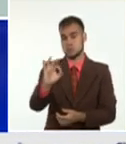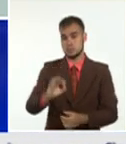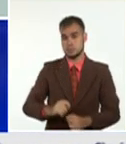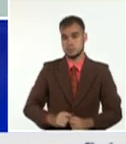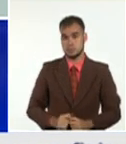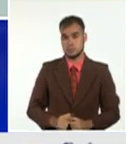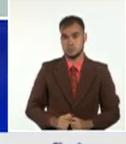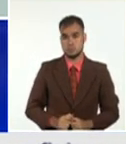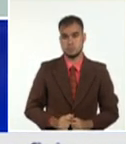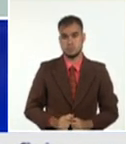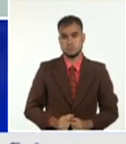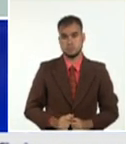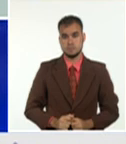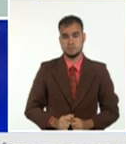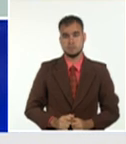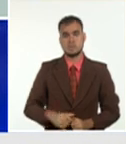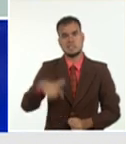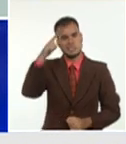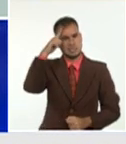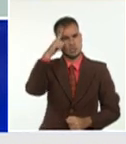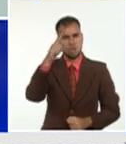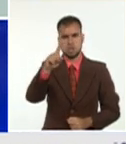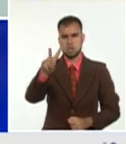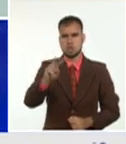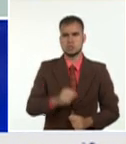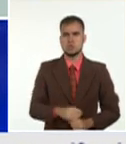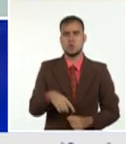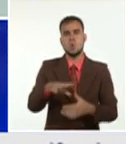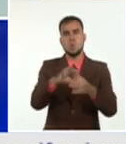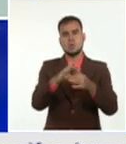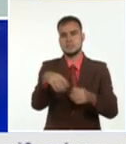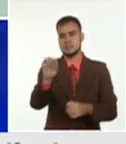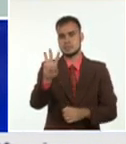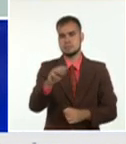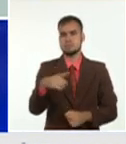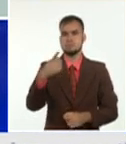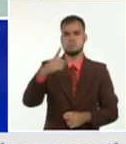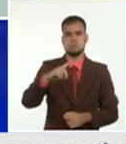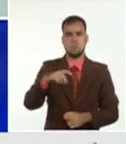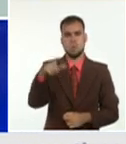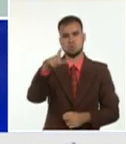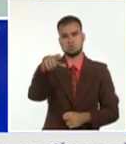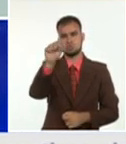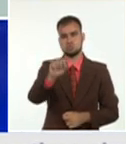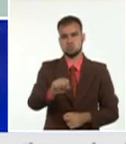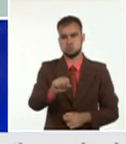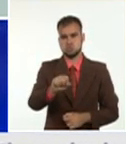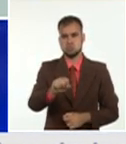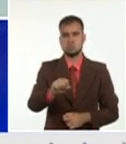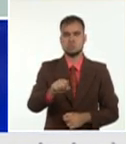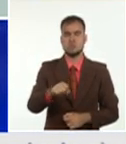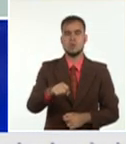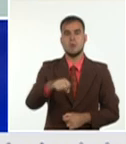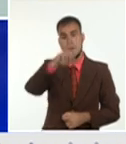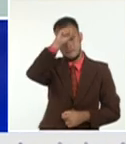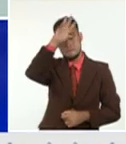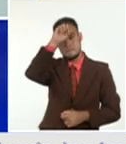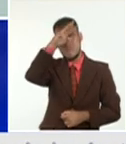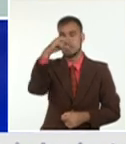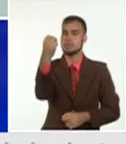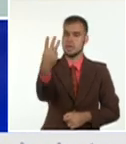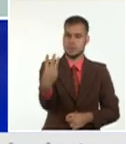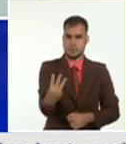ayer, Sandinos 12, Guanes 3, Consolación del Sur y Minas de Matahambre con 3 cada